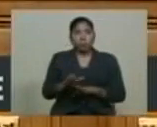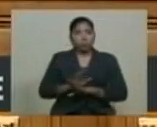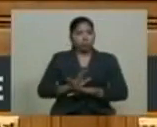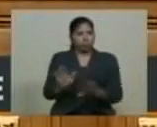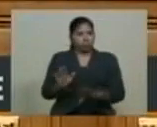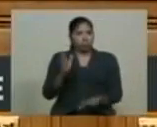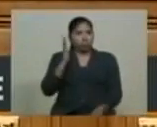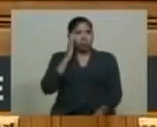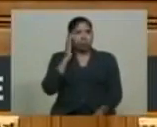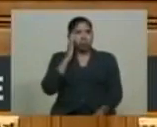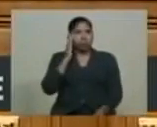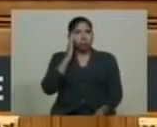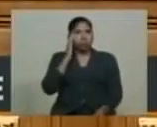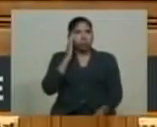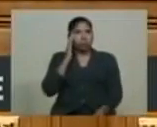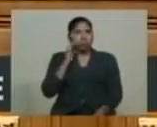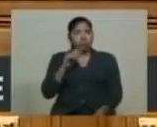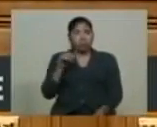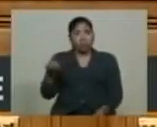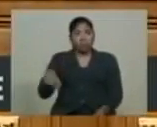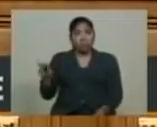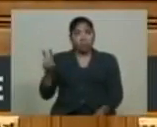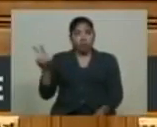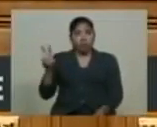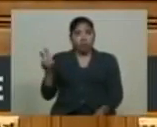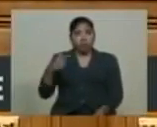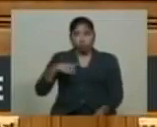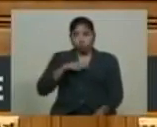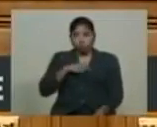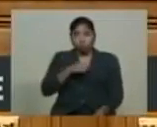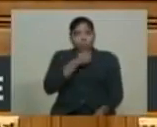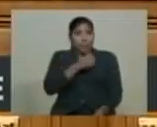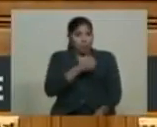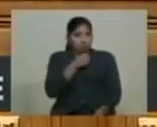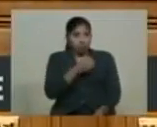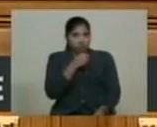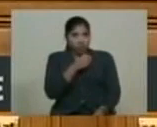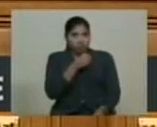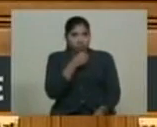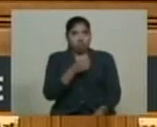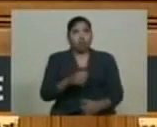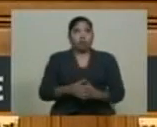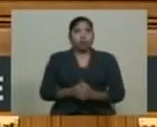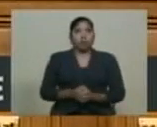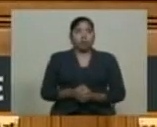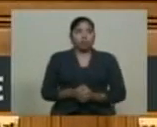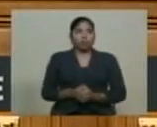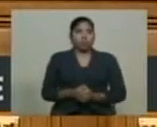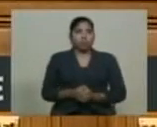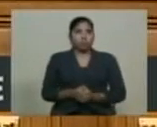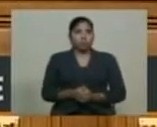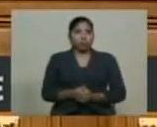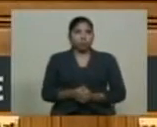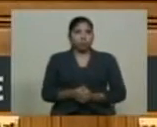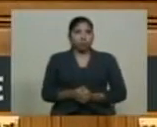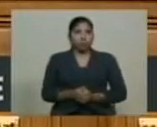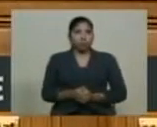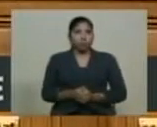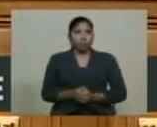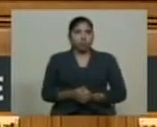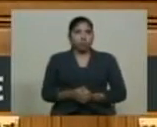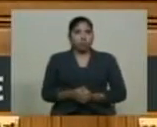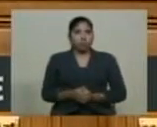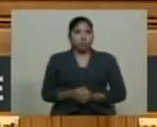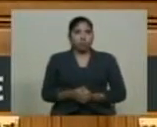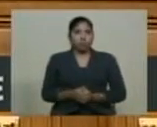del Quijote. Nosotros, reporteros del tiempo y corresponsales del pueblo, sin duda por sesgo